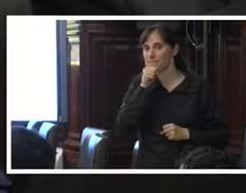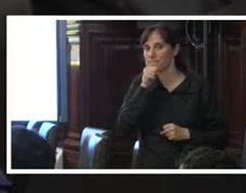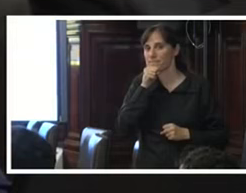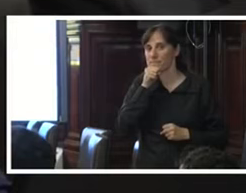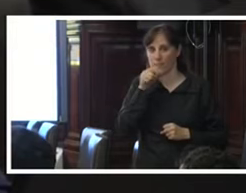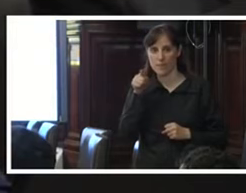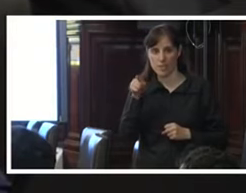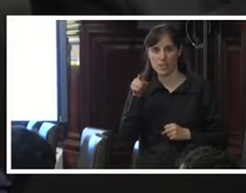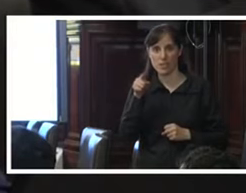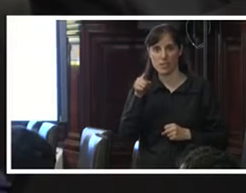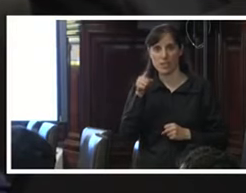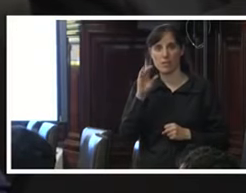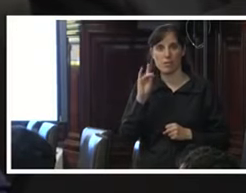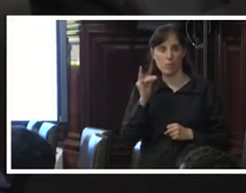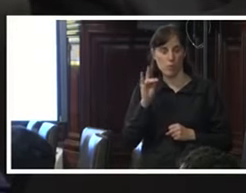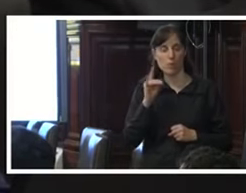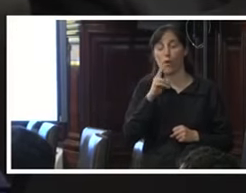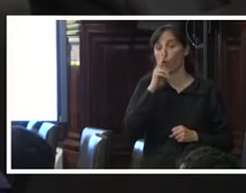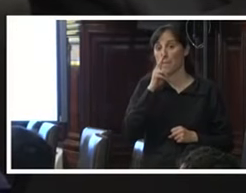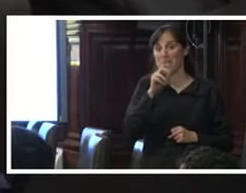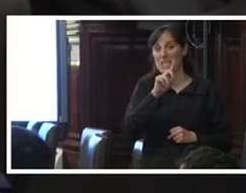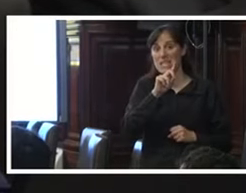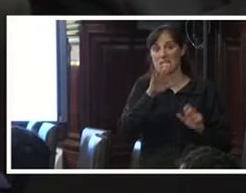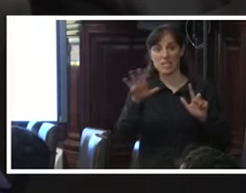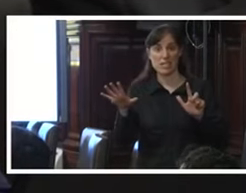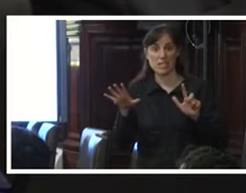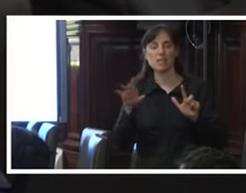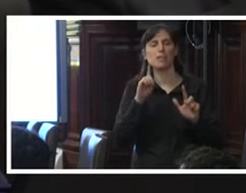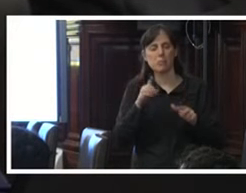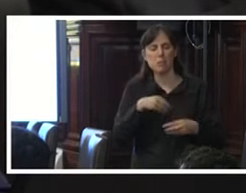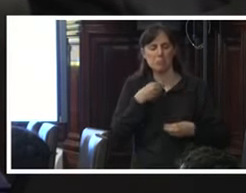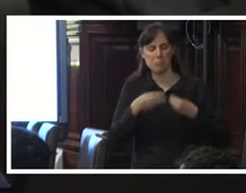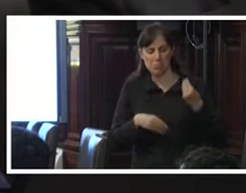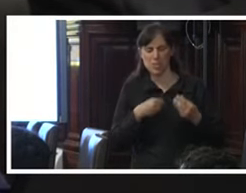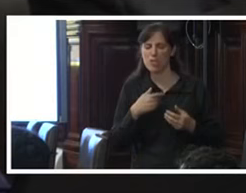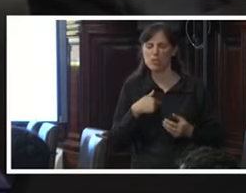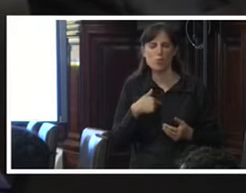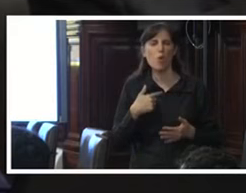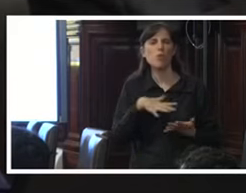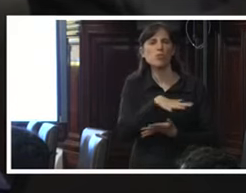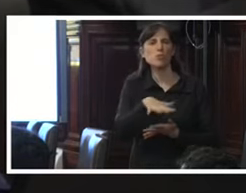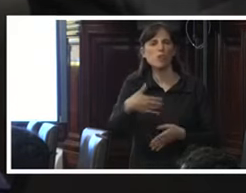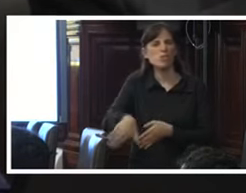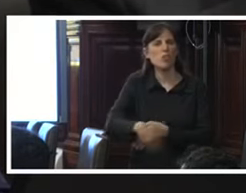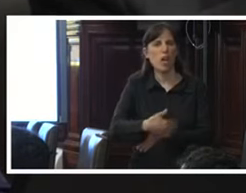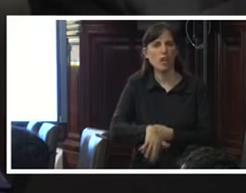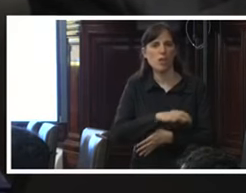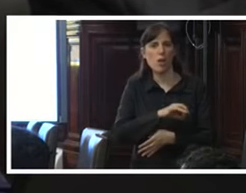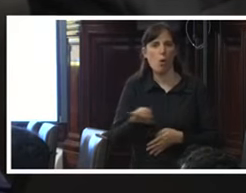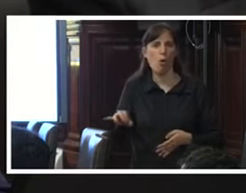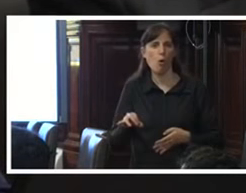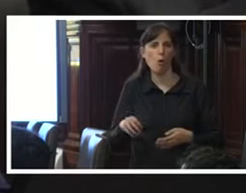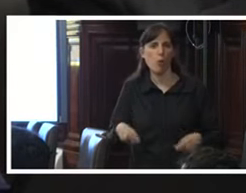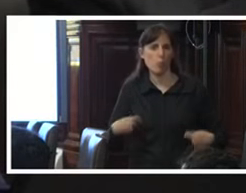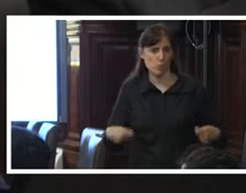general en el estado pre nacional de bolivia el 2017 expresan que aún continúan en situación de calle o prostitución o viven en